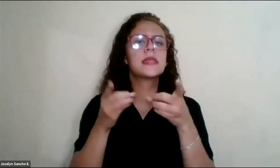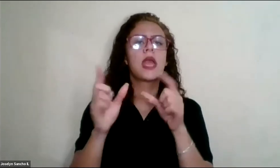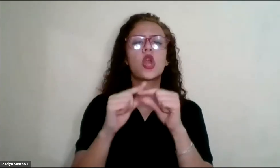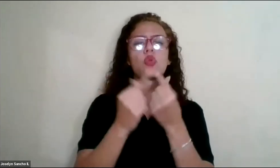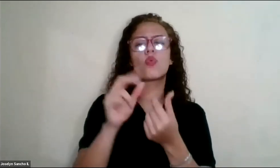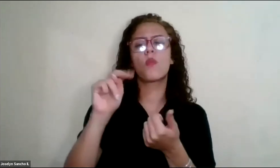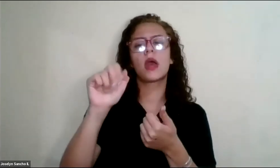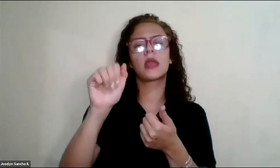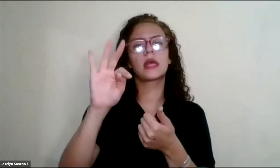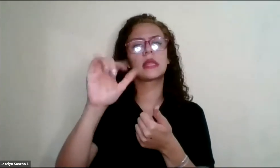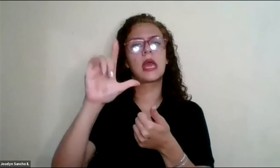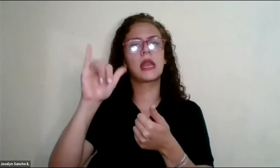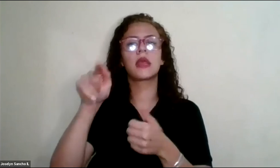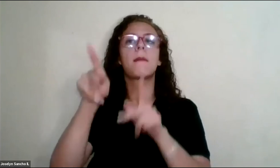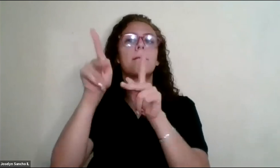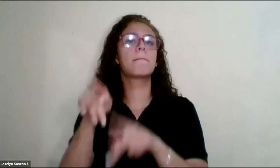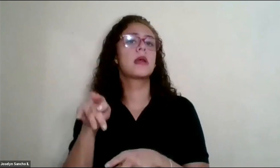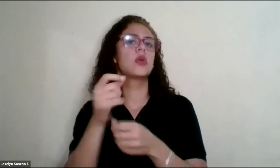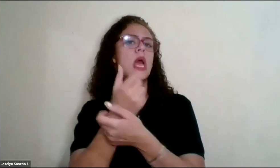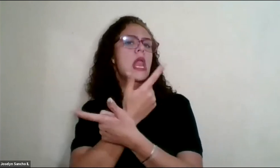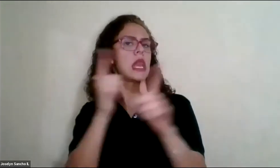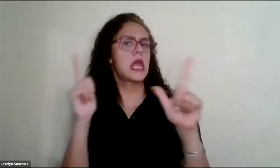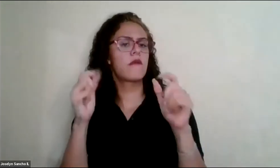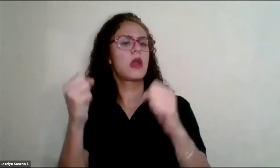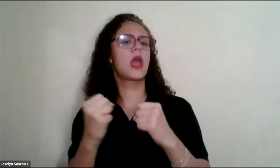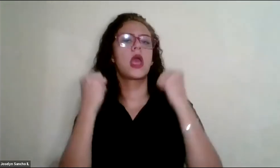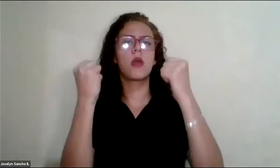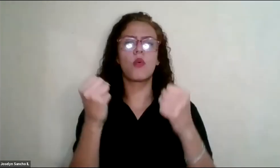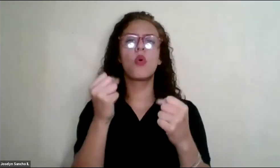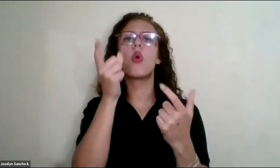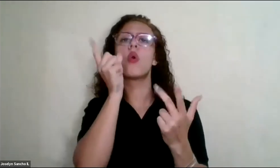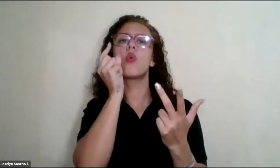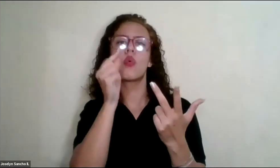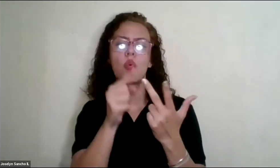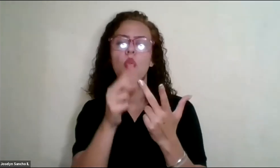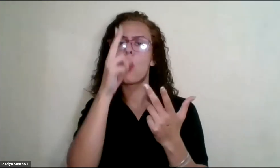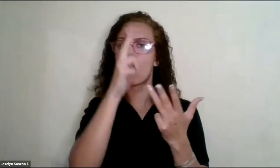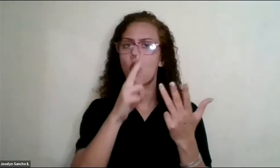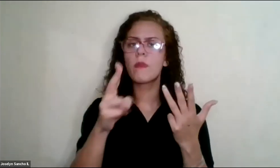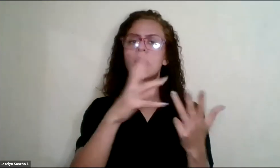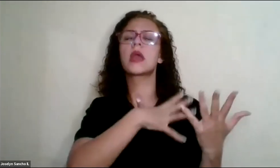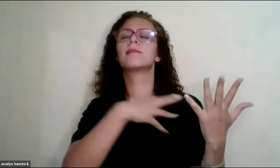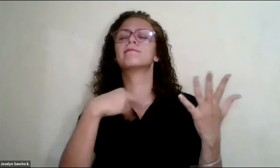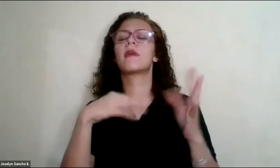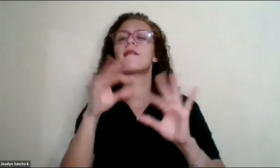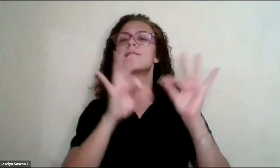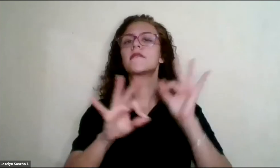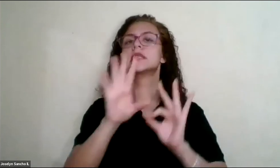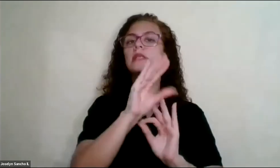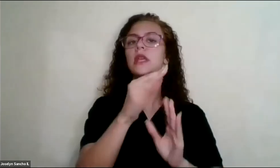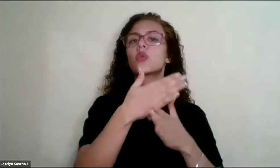Natalia, como una persona libre, empoderada, curiosa, humilde y apasionada por la física y